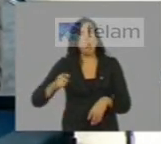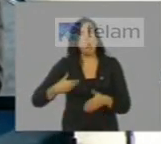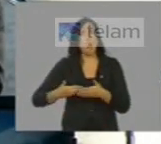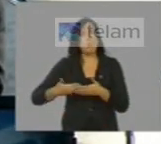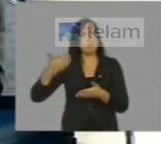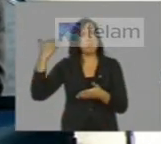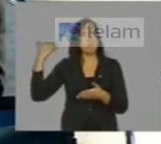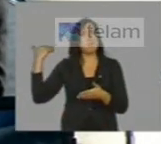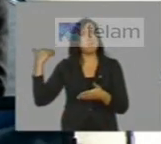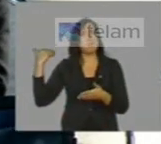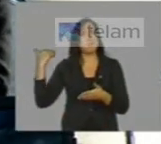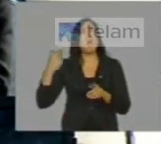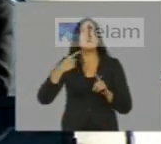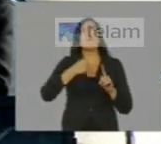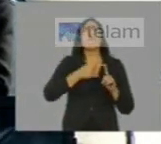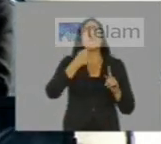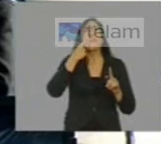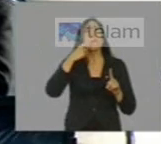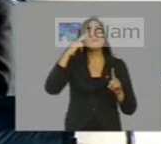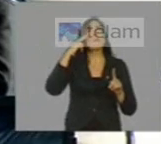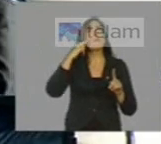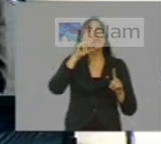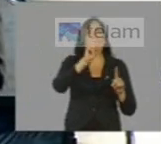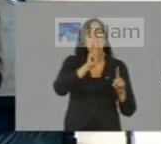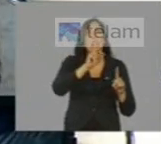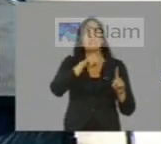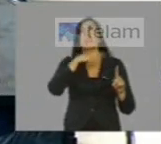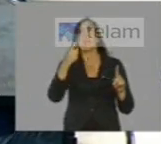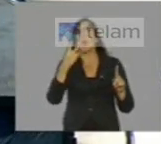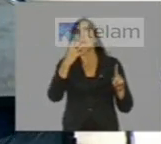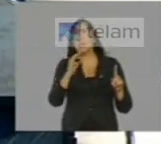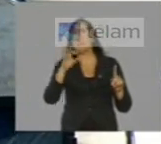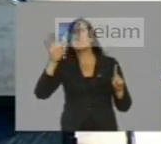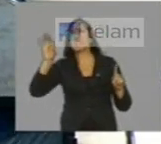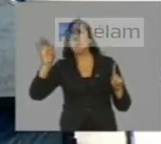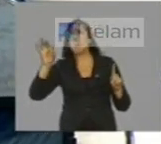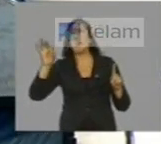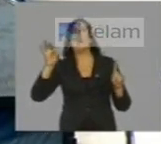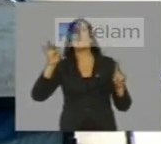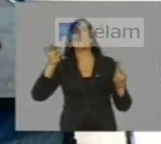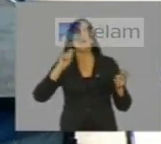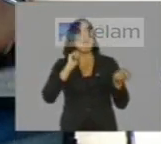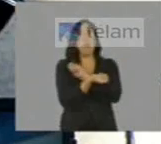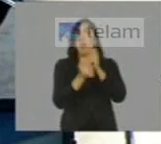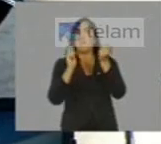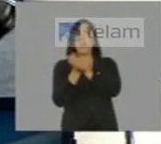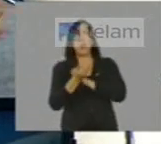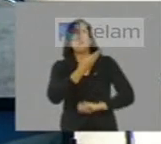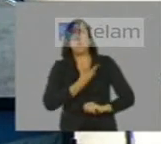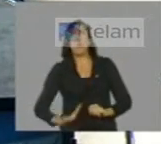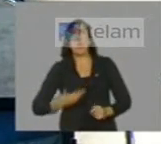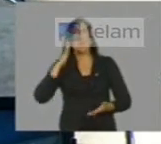que del año 30, del 40 y pico, del 50 y pico, cambiaban gobiernos, dictaduras,